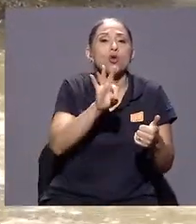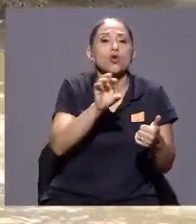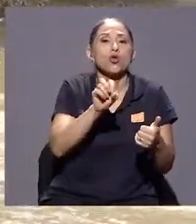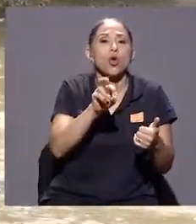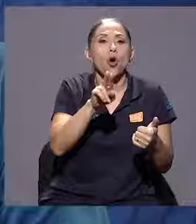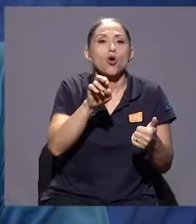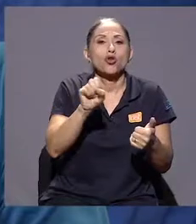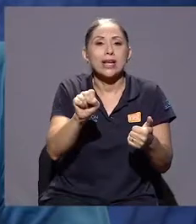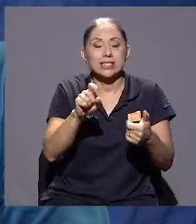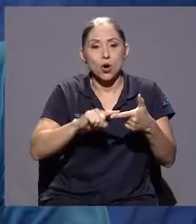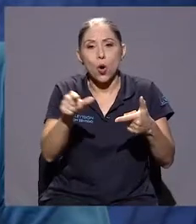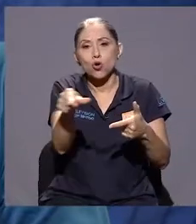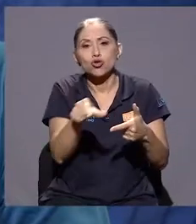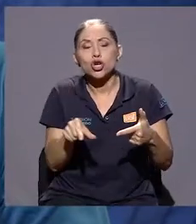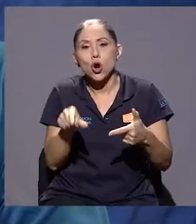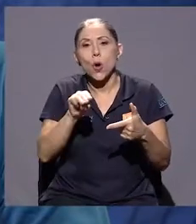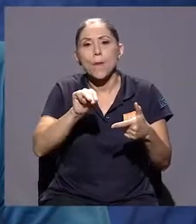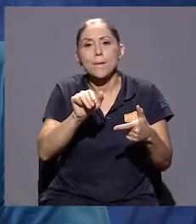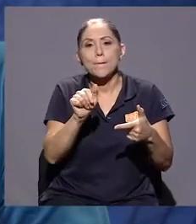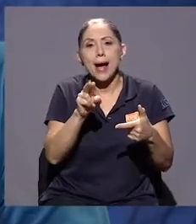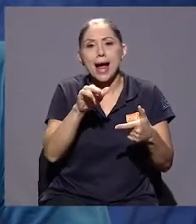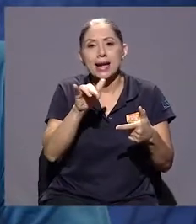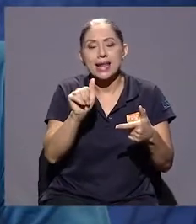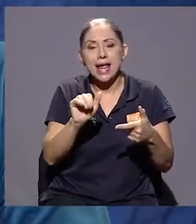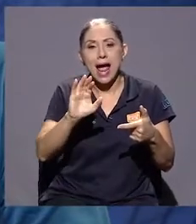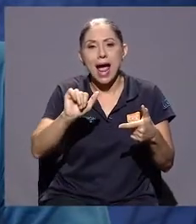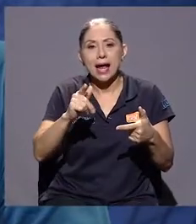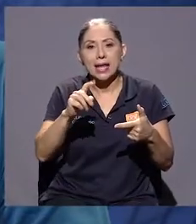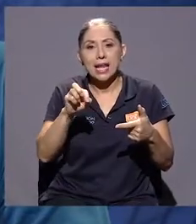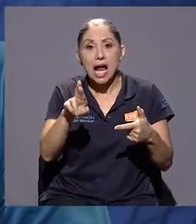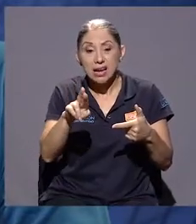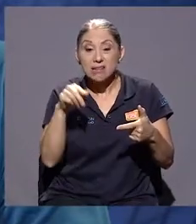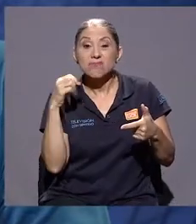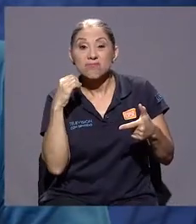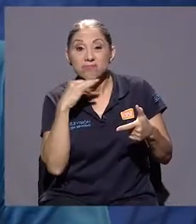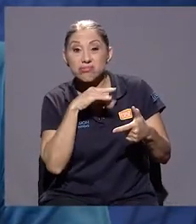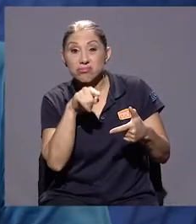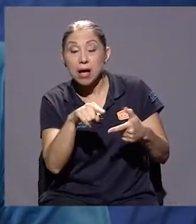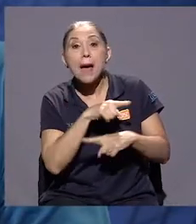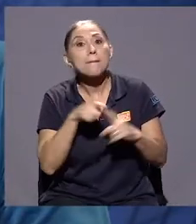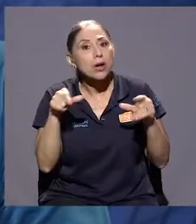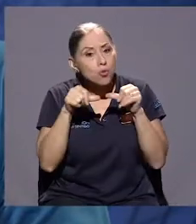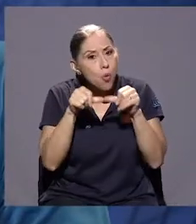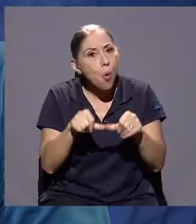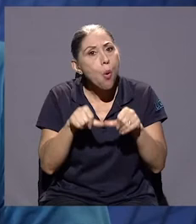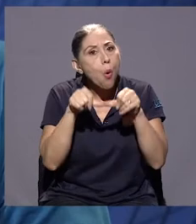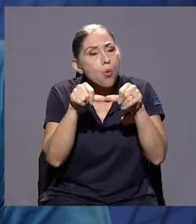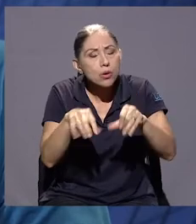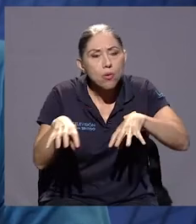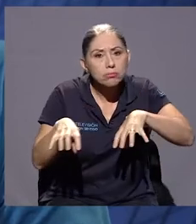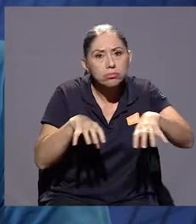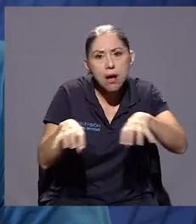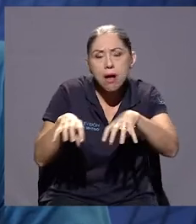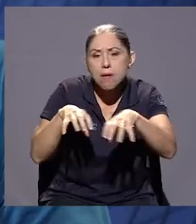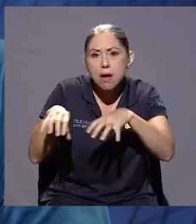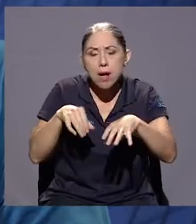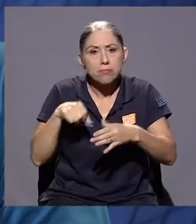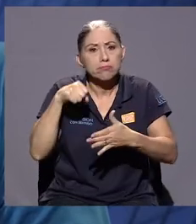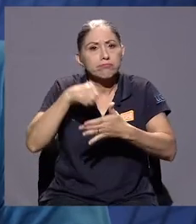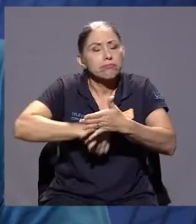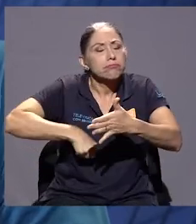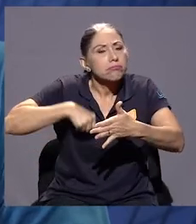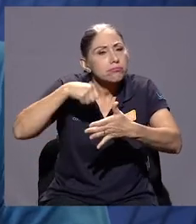que siguen siendo los entornos con ese sistema que lucha por mantenerse de